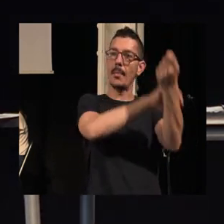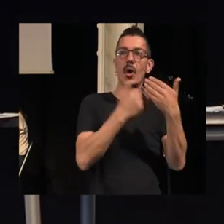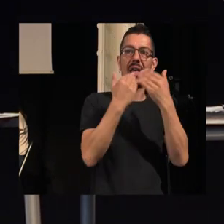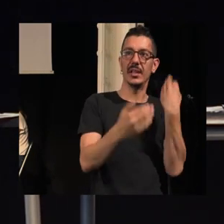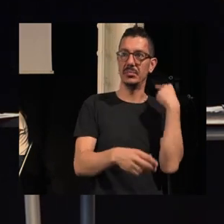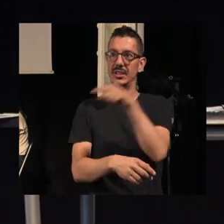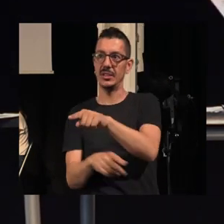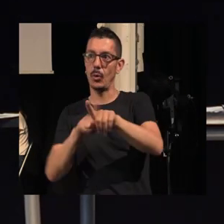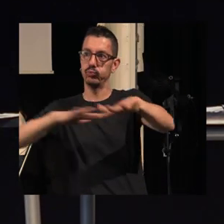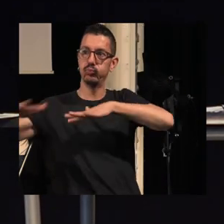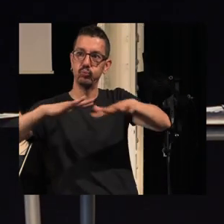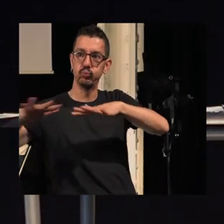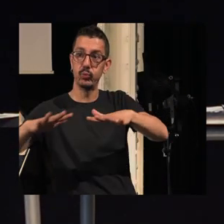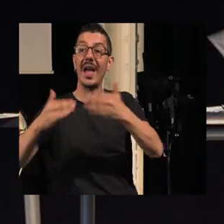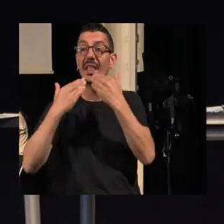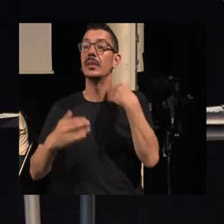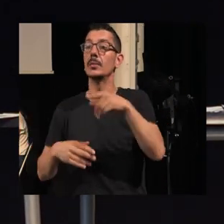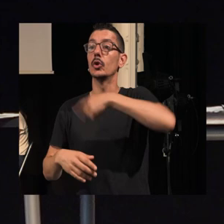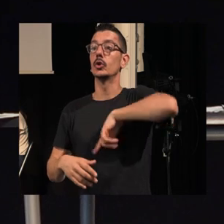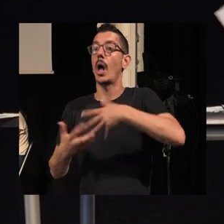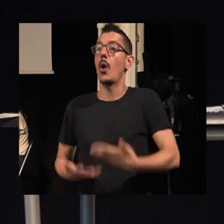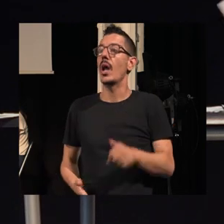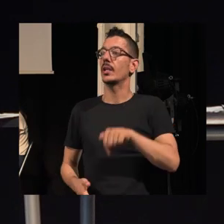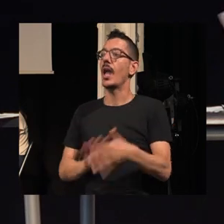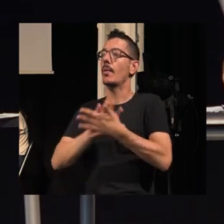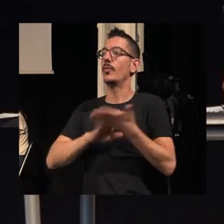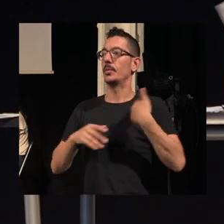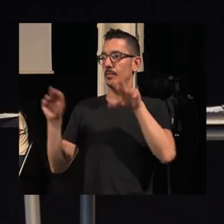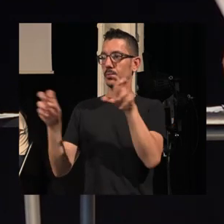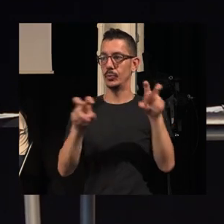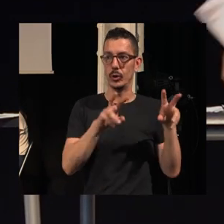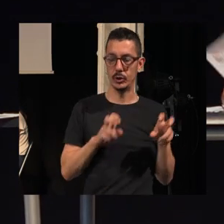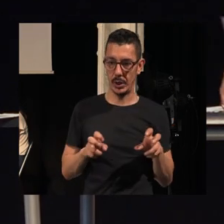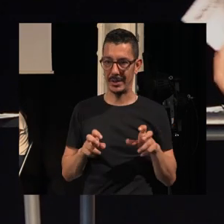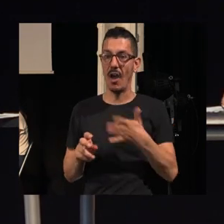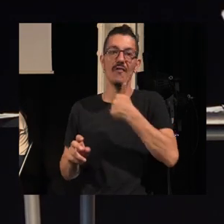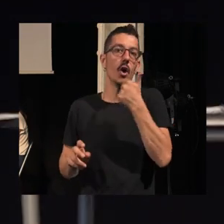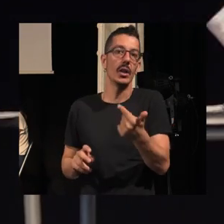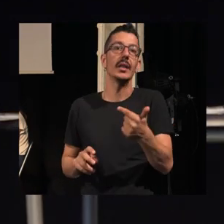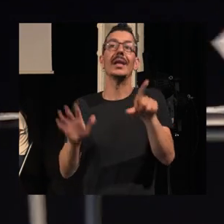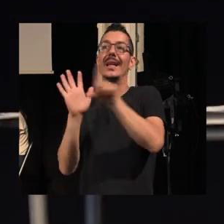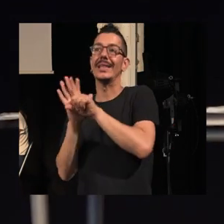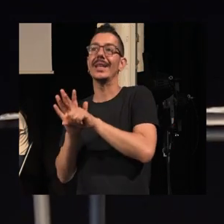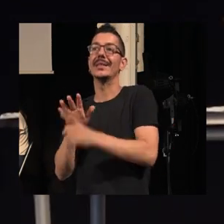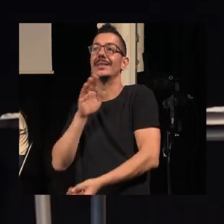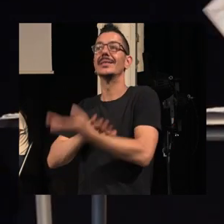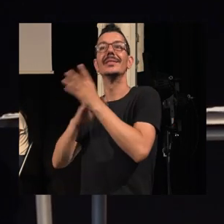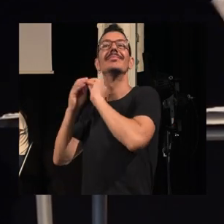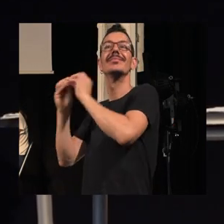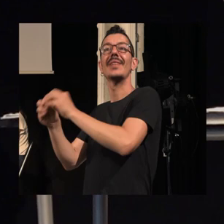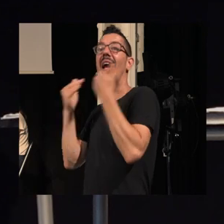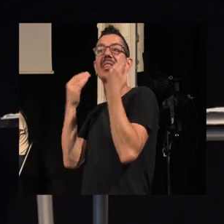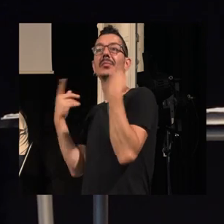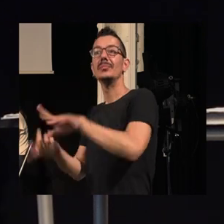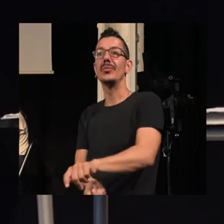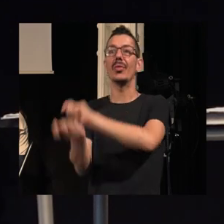estemos aquí hoy hablando de este tipo de cuestiones, ¿vale? No ha sido las leyes que se han hecho. Incluso las leyes que